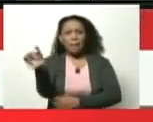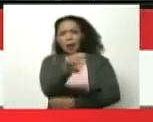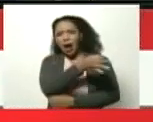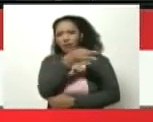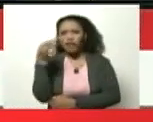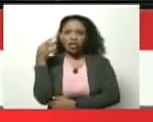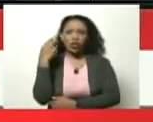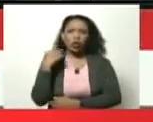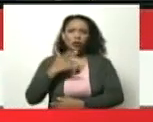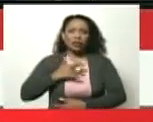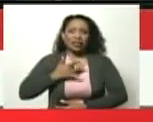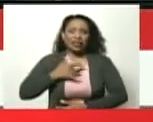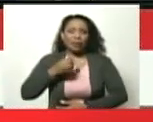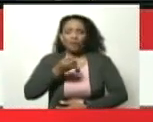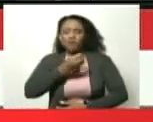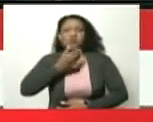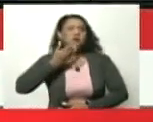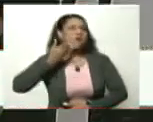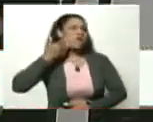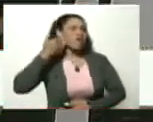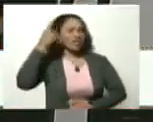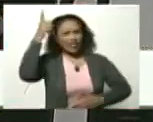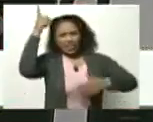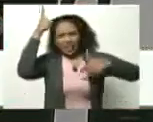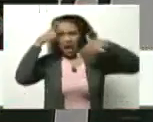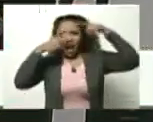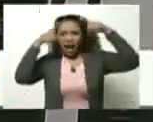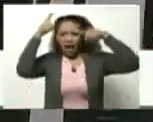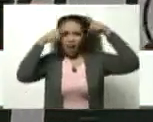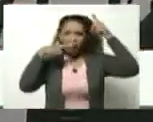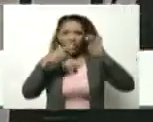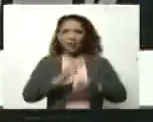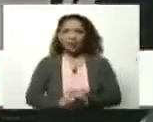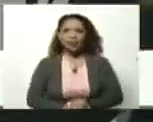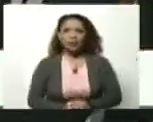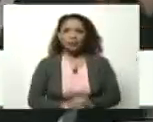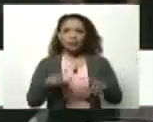extraordinaria que nos hace sentir de orgullo chavista.